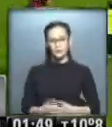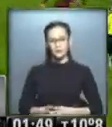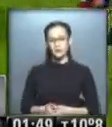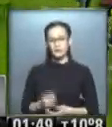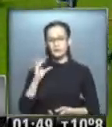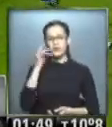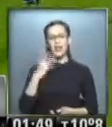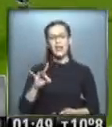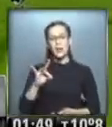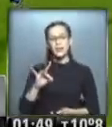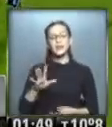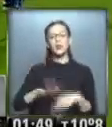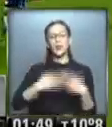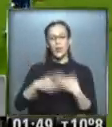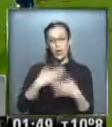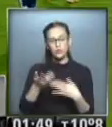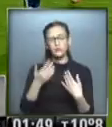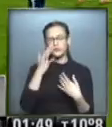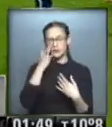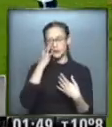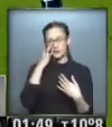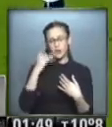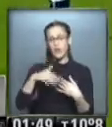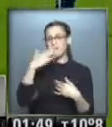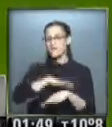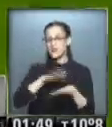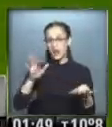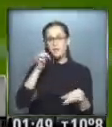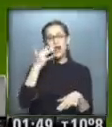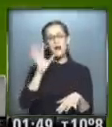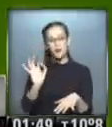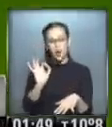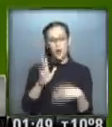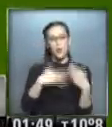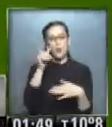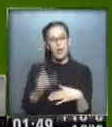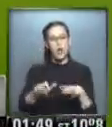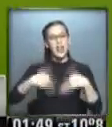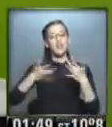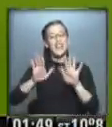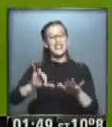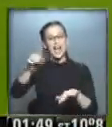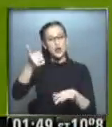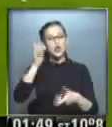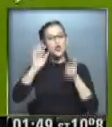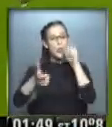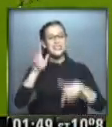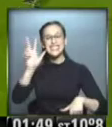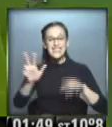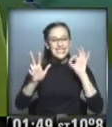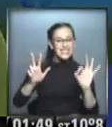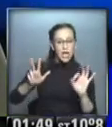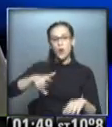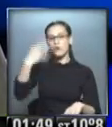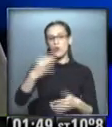Trezeguet y la definición sobre el final de Pablo Reinaldo Cruzado. De esta manera ganó Newell's 3-0, el nuevo puntero